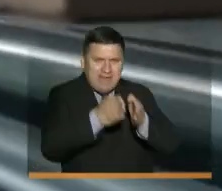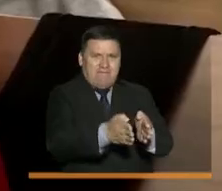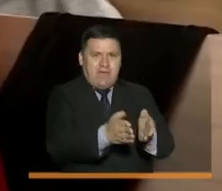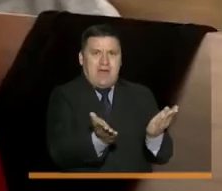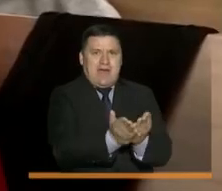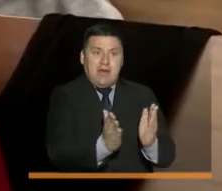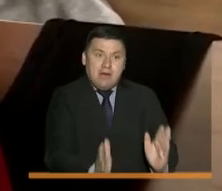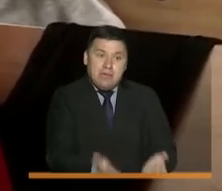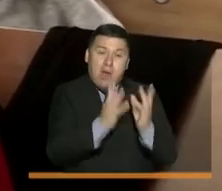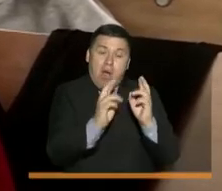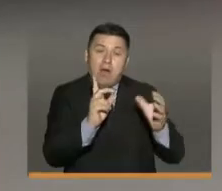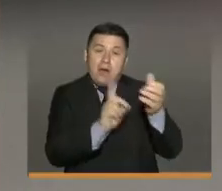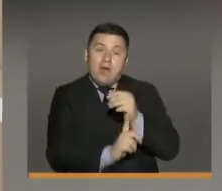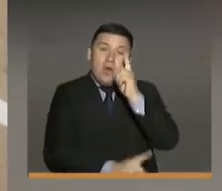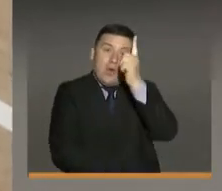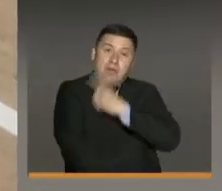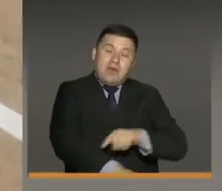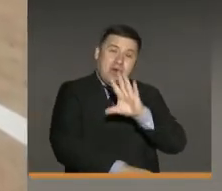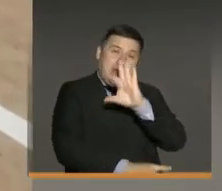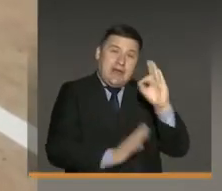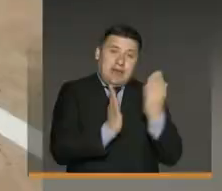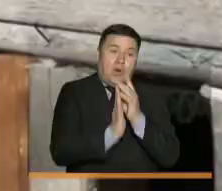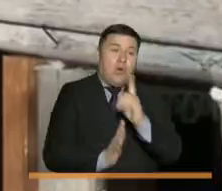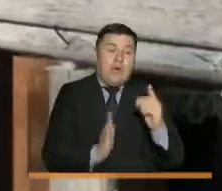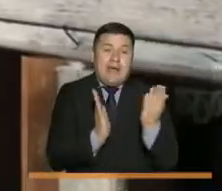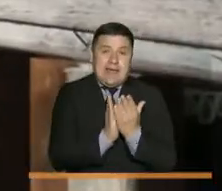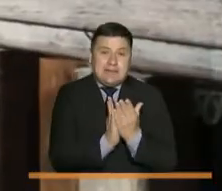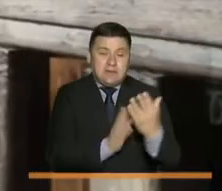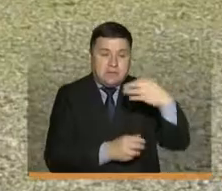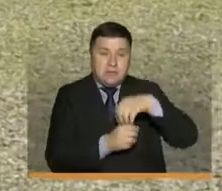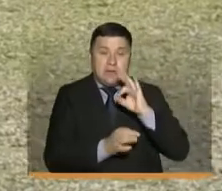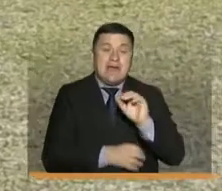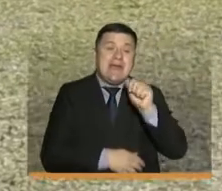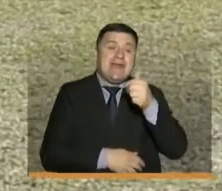beneficiar a más de 1.500.000 estudiantes pertenecientes a las